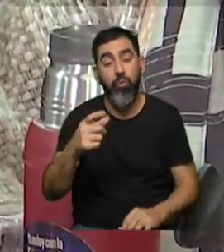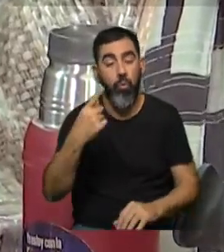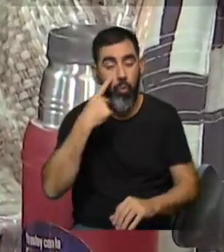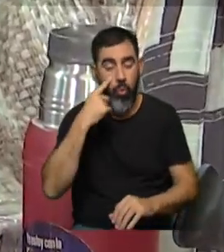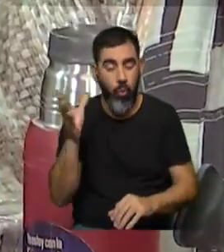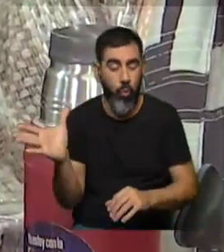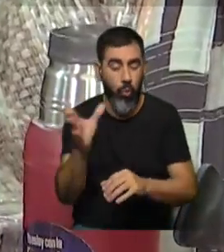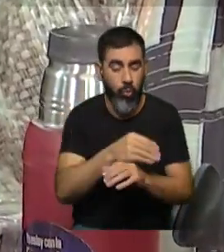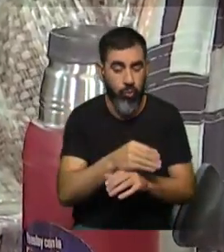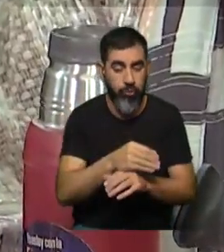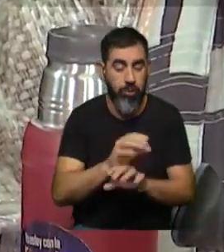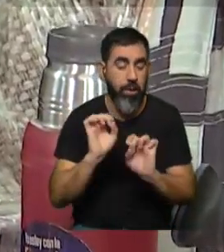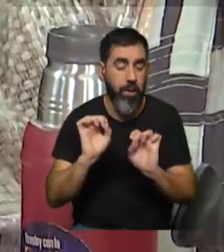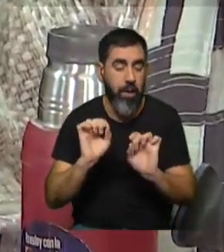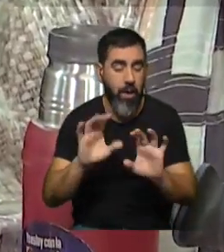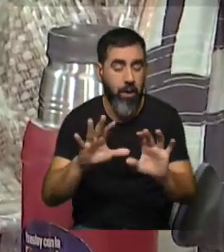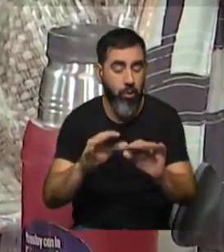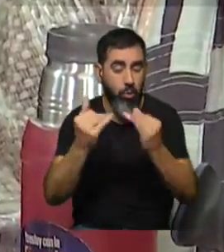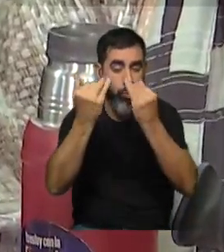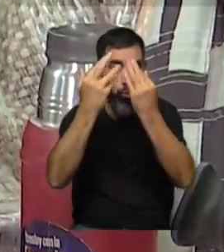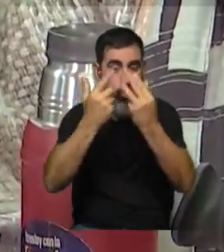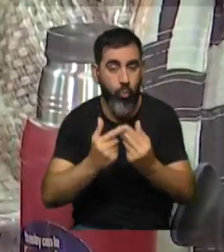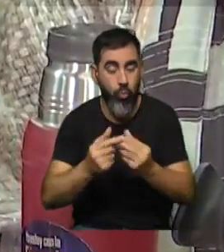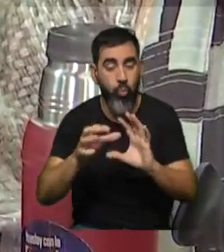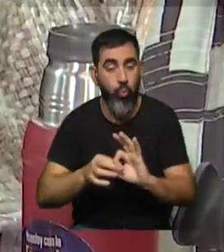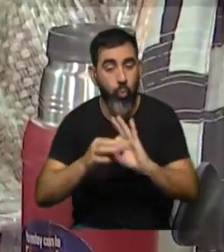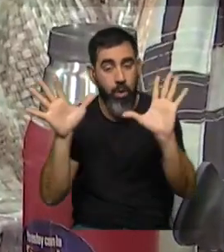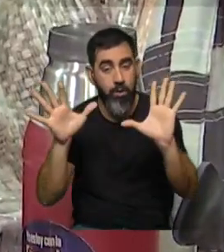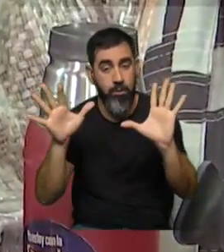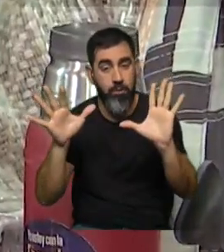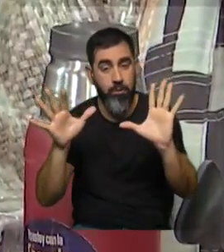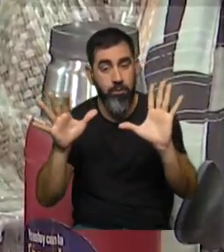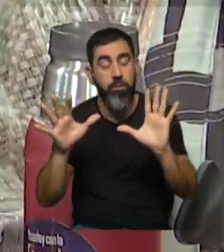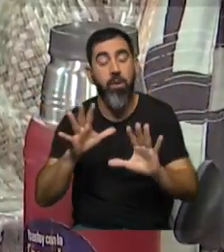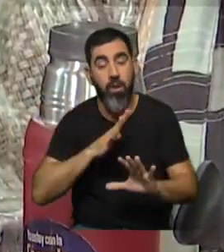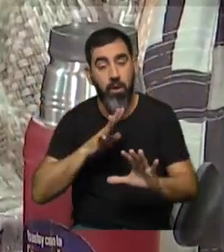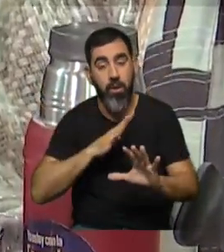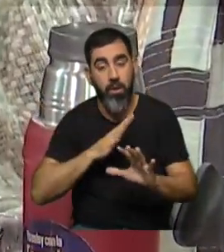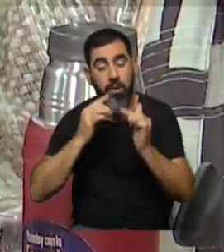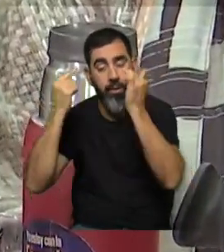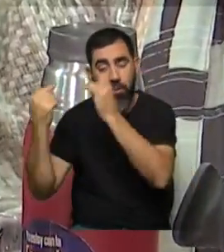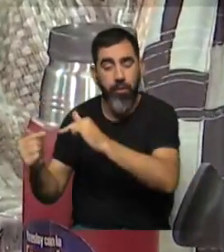y notorio como es natural en cualquier organización democrática se han expresado distintas opiniones